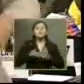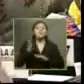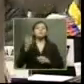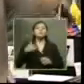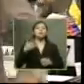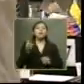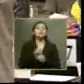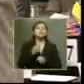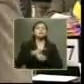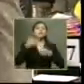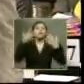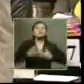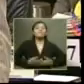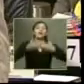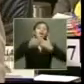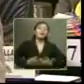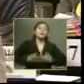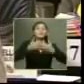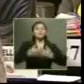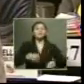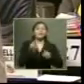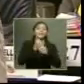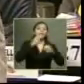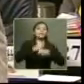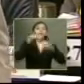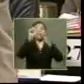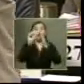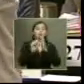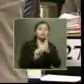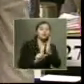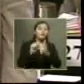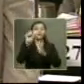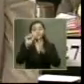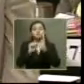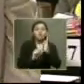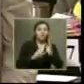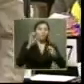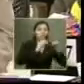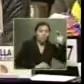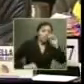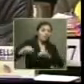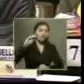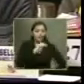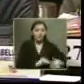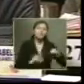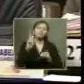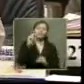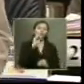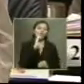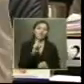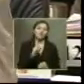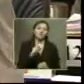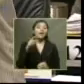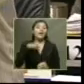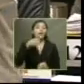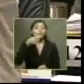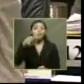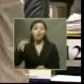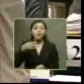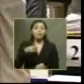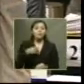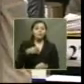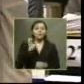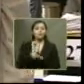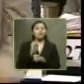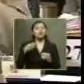una fábrica de elaboración de artículos constitucionales, y eso no es lo que quiere el pueblo del Ecuador. Creo que debemos de ir más despacio,